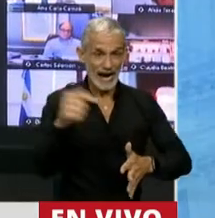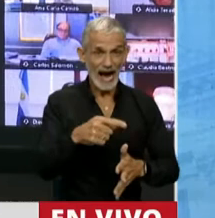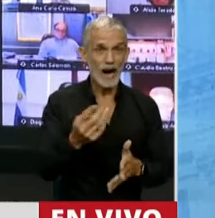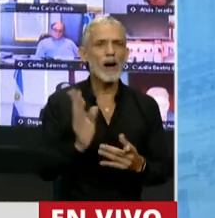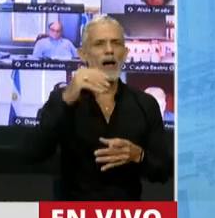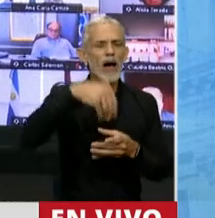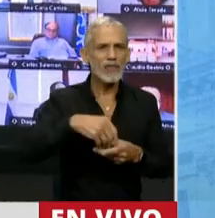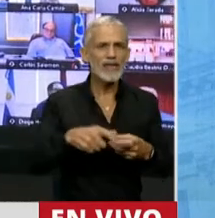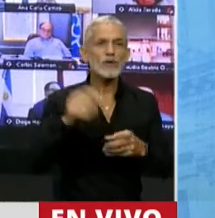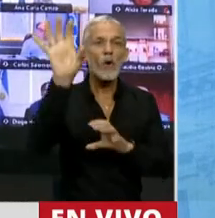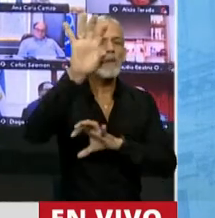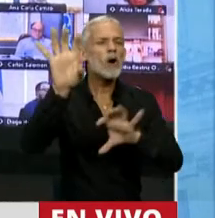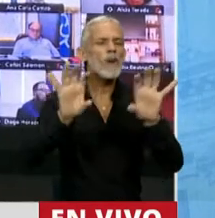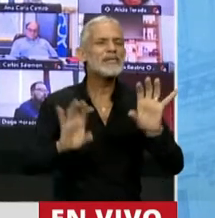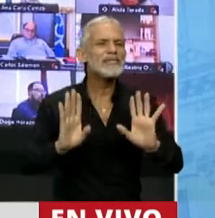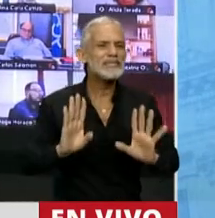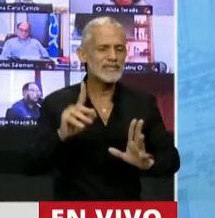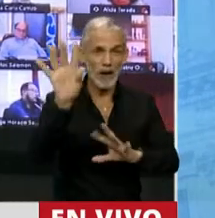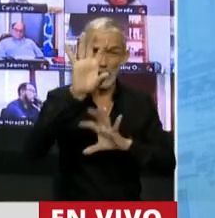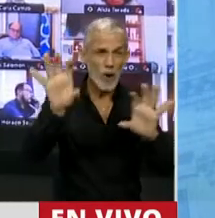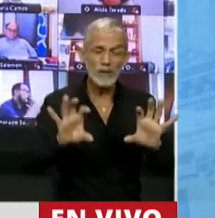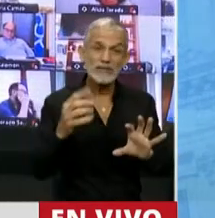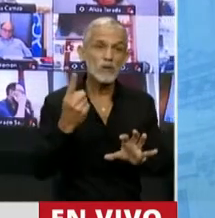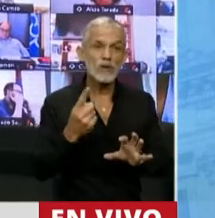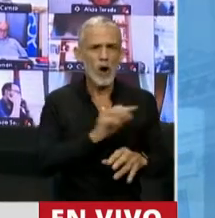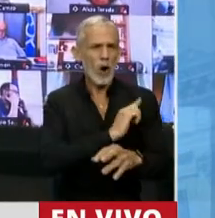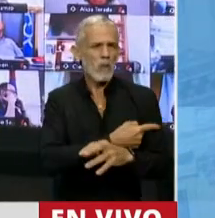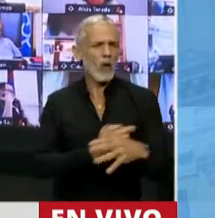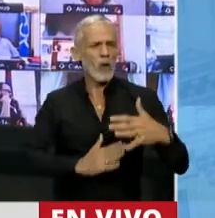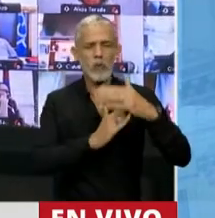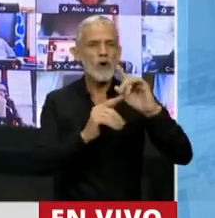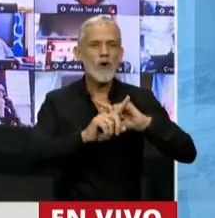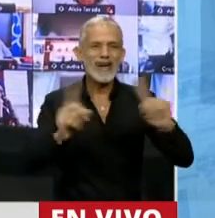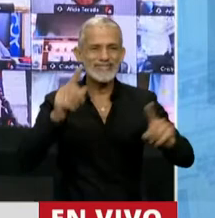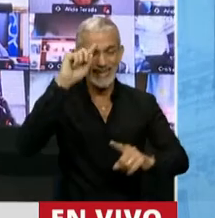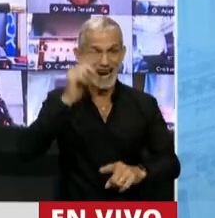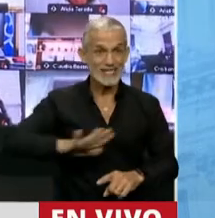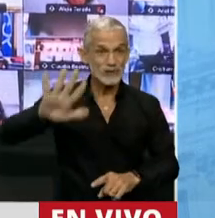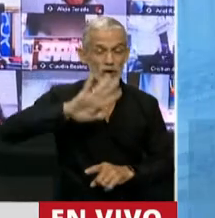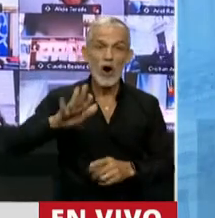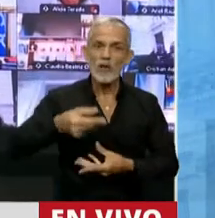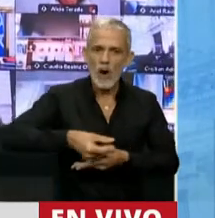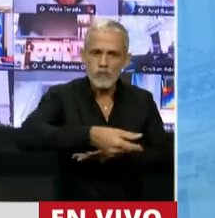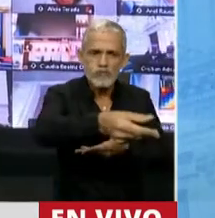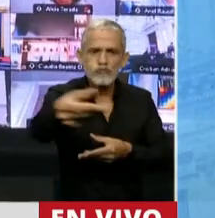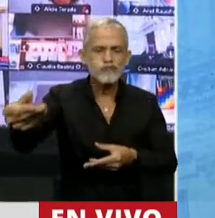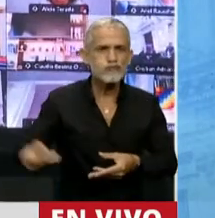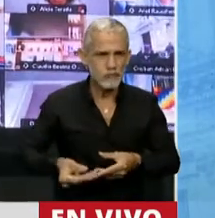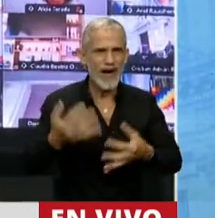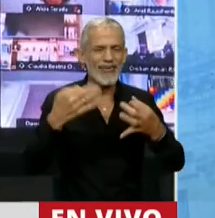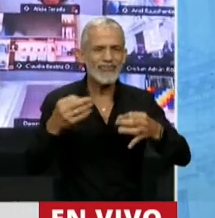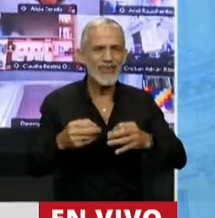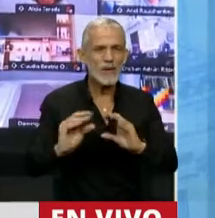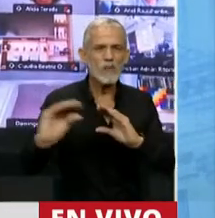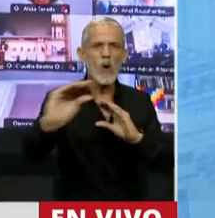parte de las provincias, es parte de los distritos, no del poder central, y es la nación la que tiene que repartir a cada distrito